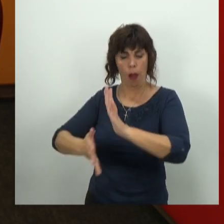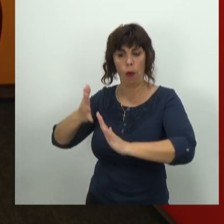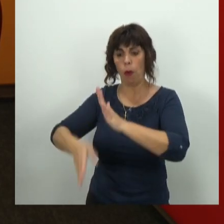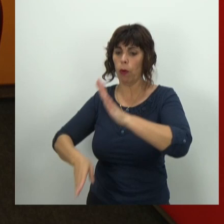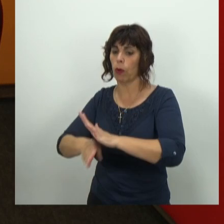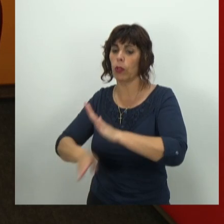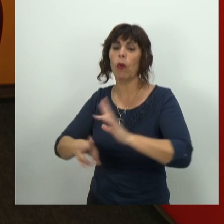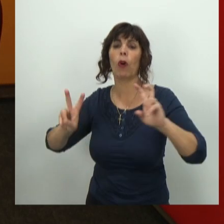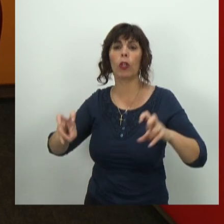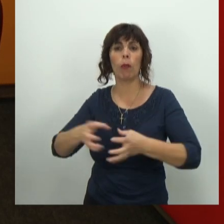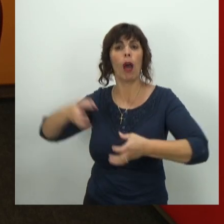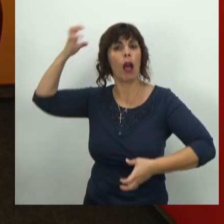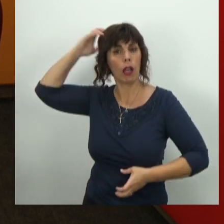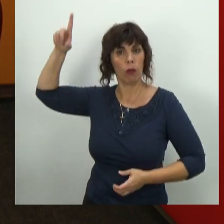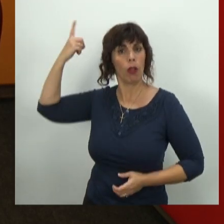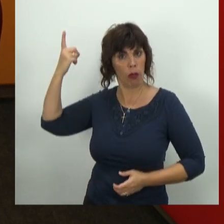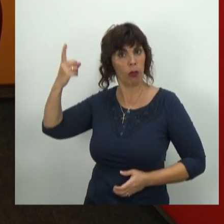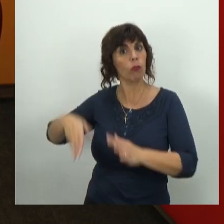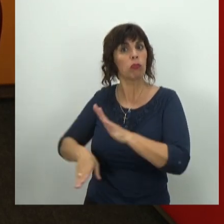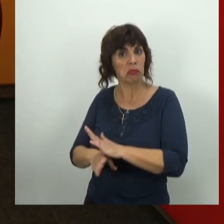Del reino de Dios.